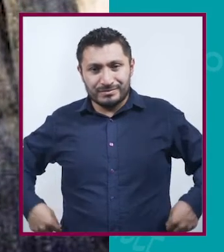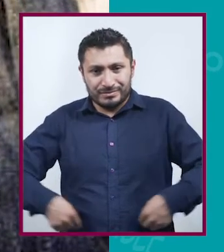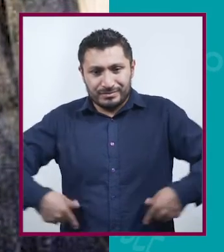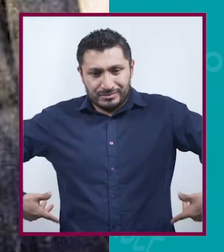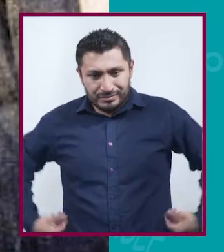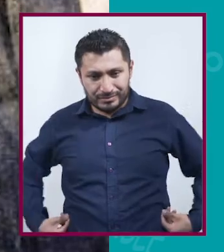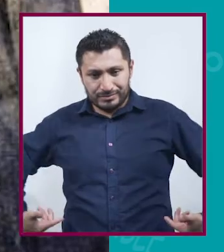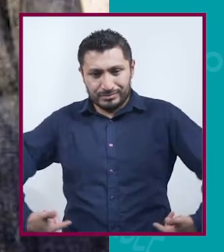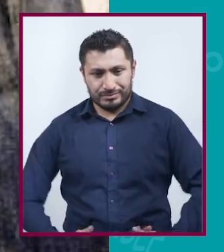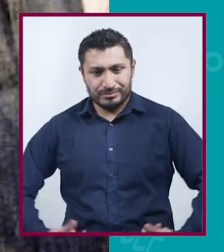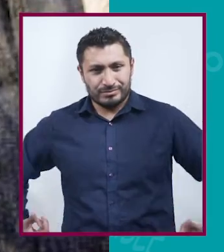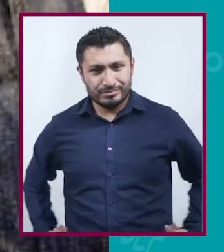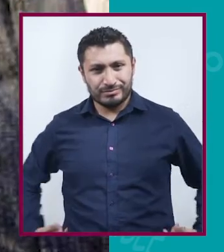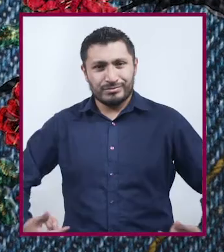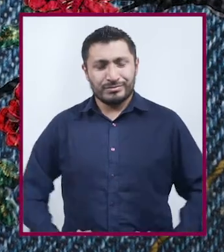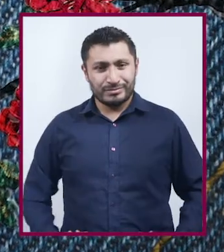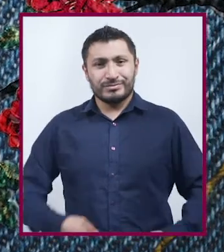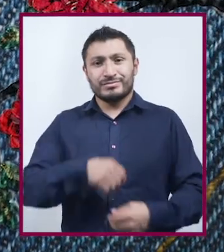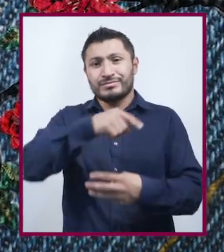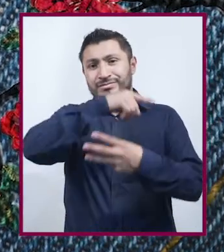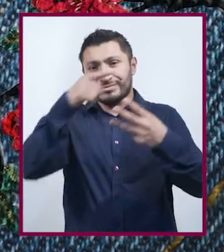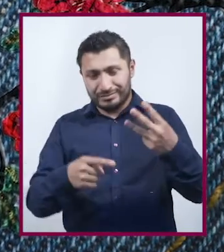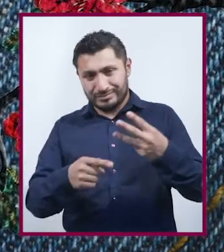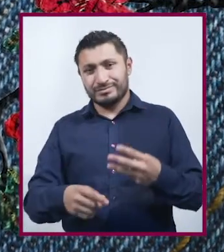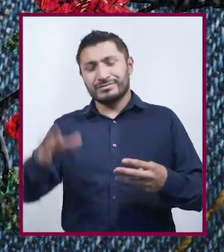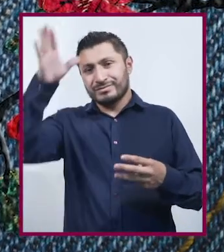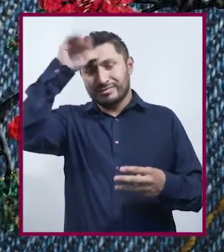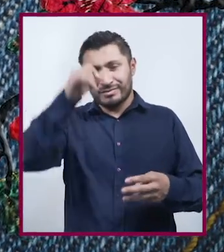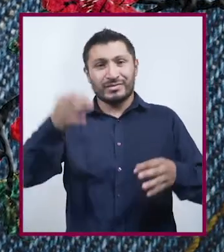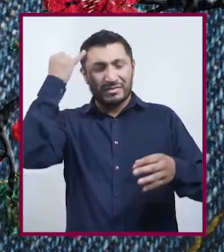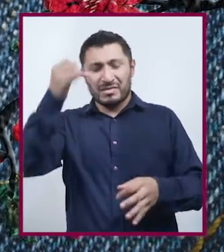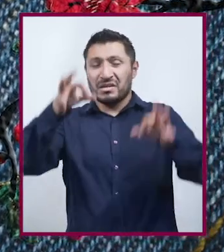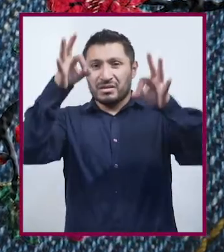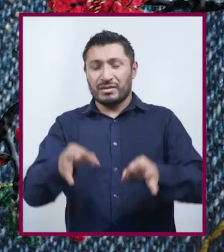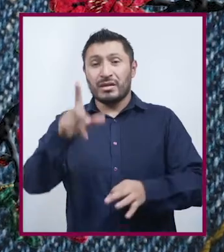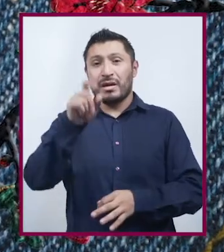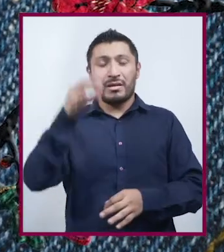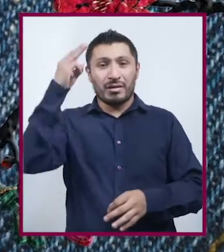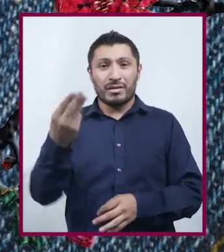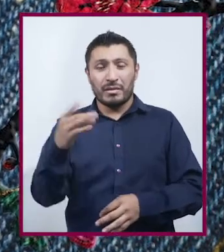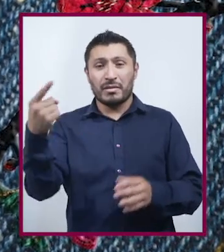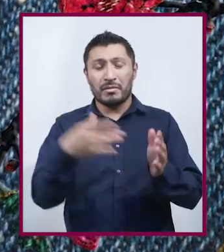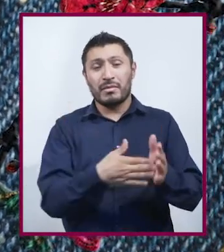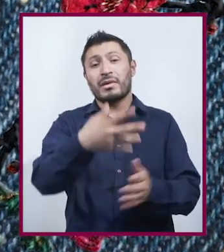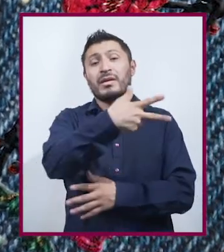con remaches. Jacob Davis y Strauss acuerdan patentar esta gran idea. El 20 de mayo